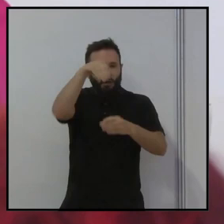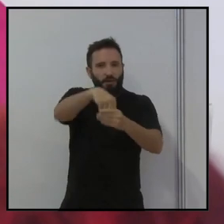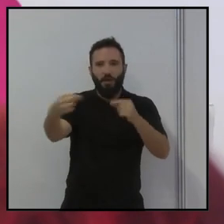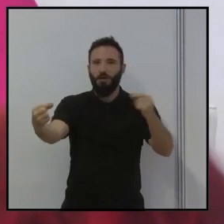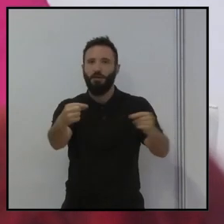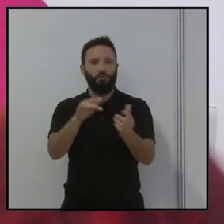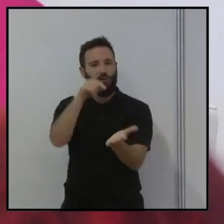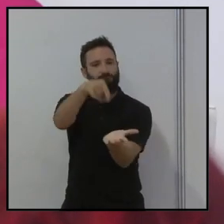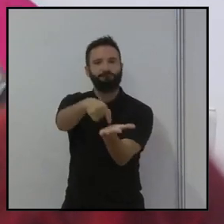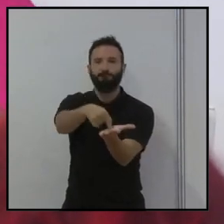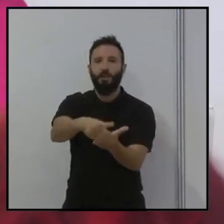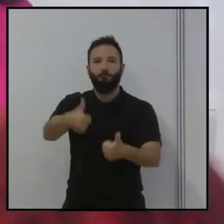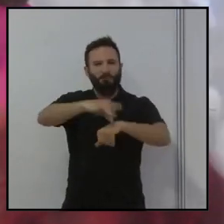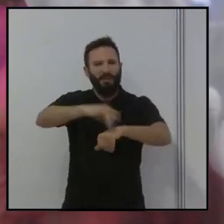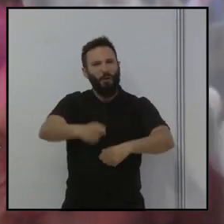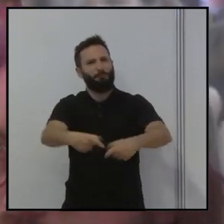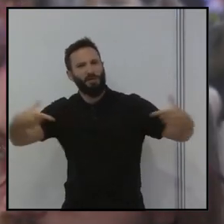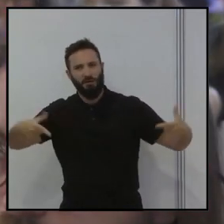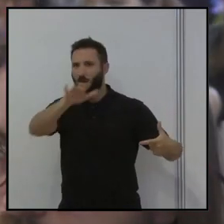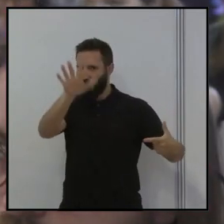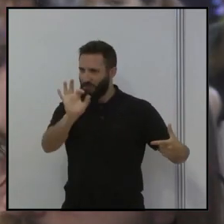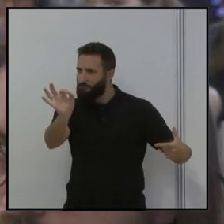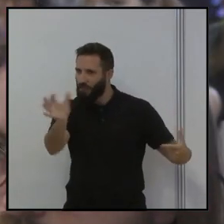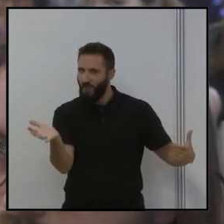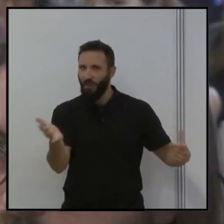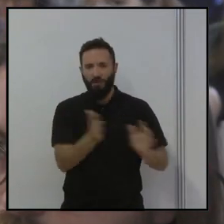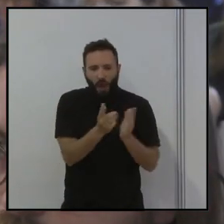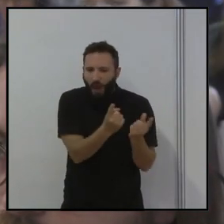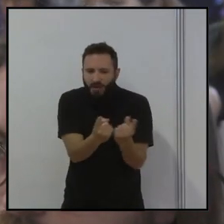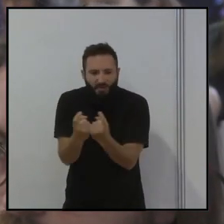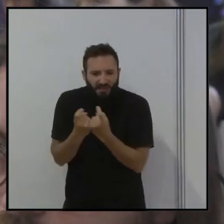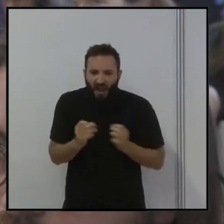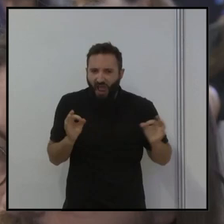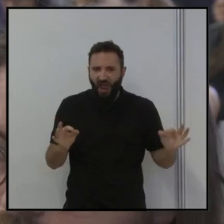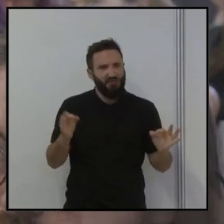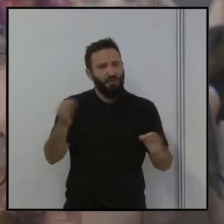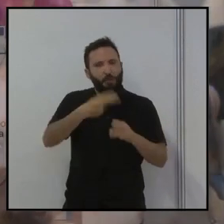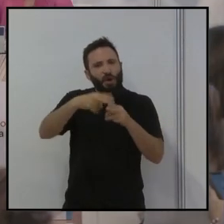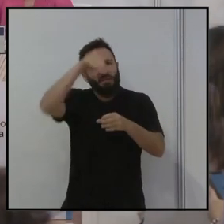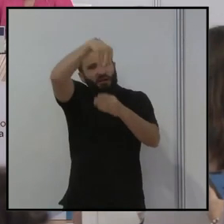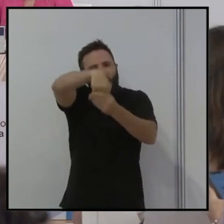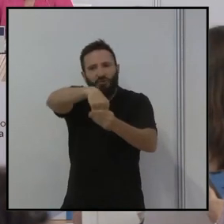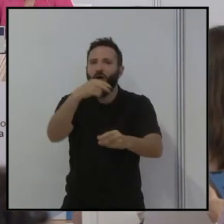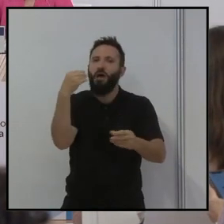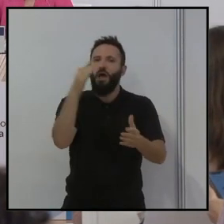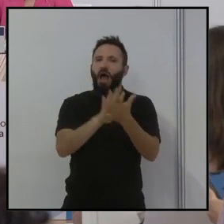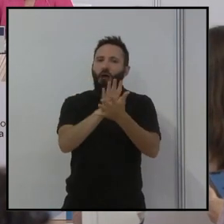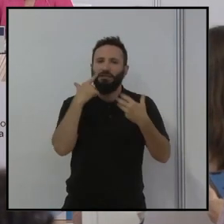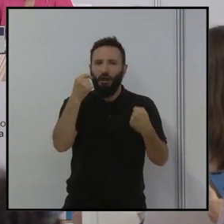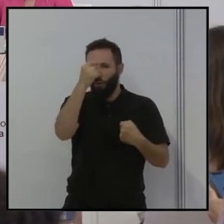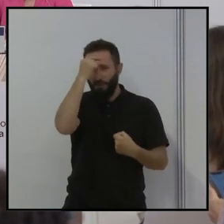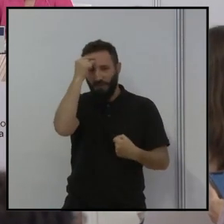que exigir más médicos? ¿No os parece? O sea, necesariamente tiene que entrar. ¿Qué opináis? Yo, cuando se trata de